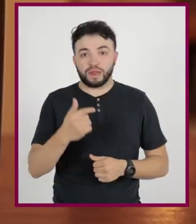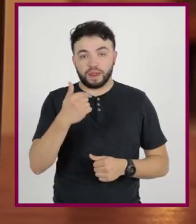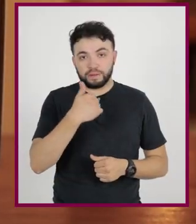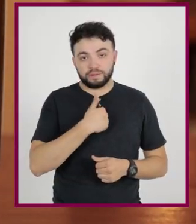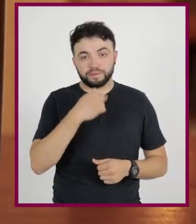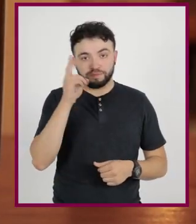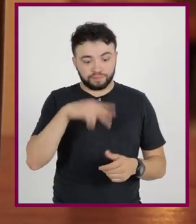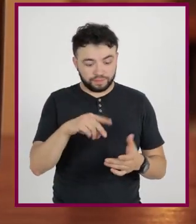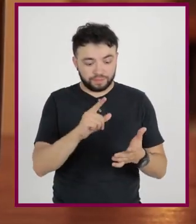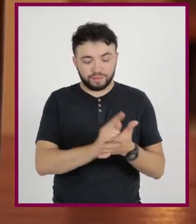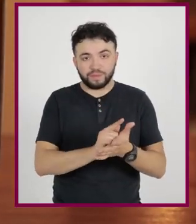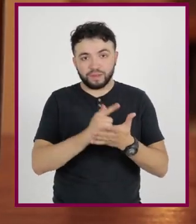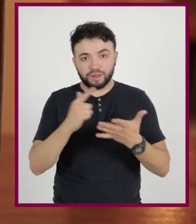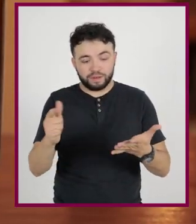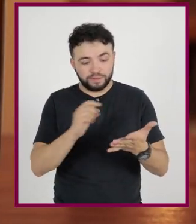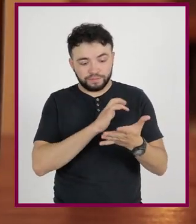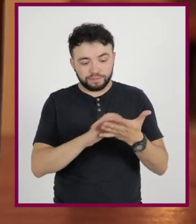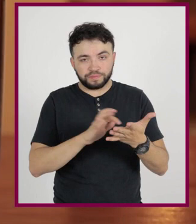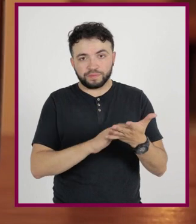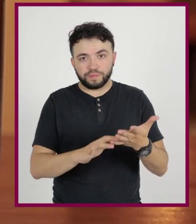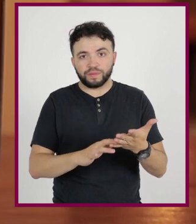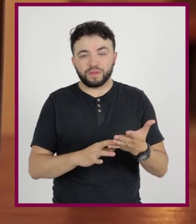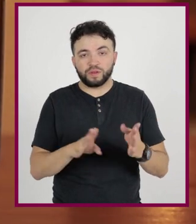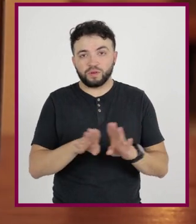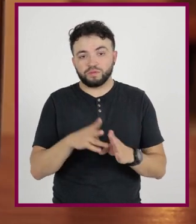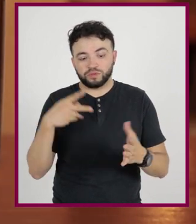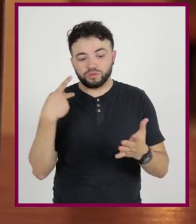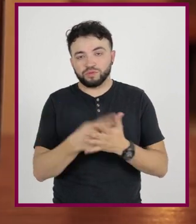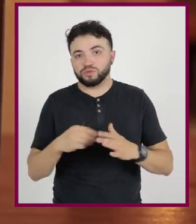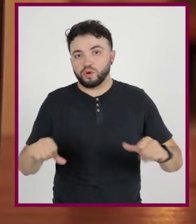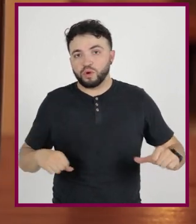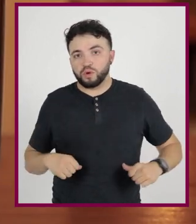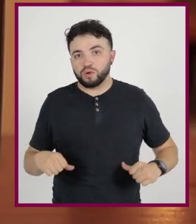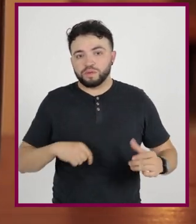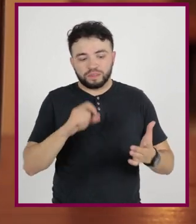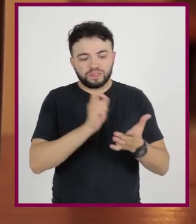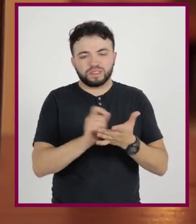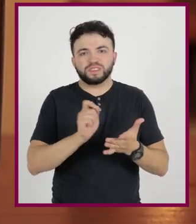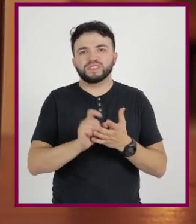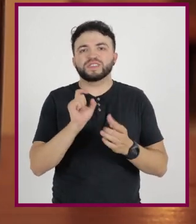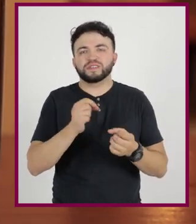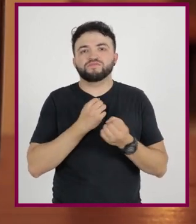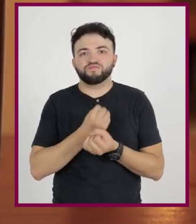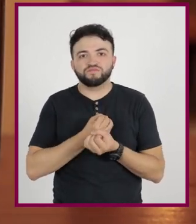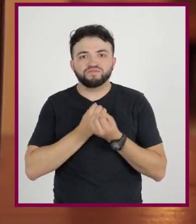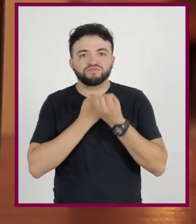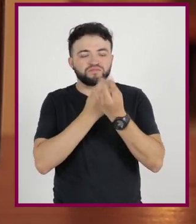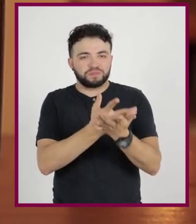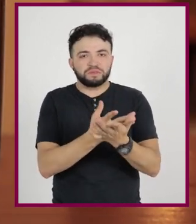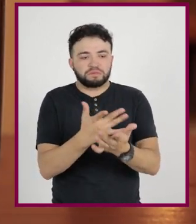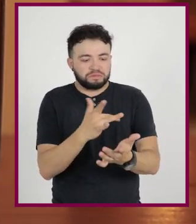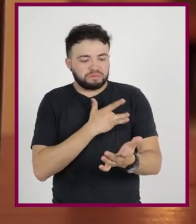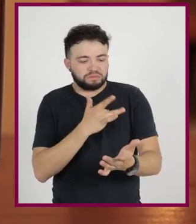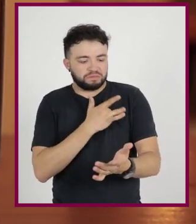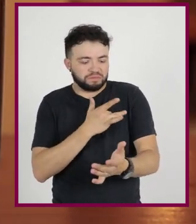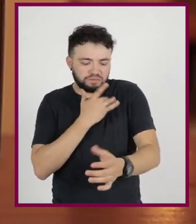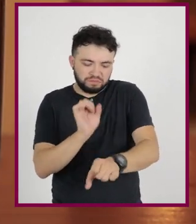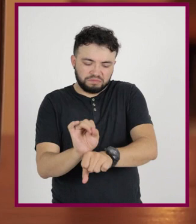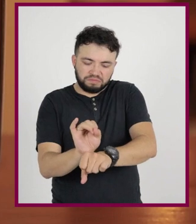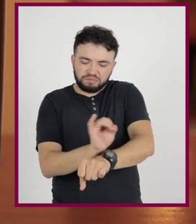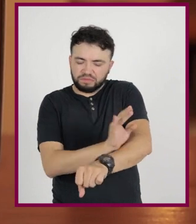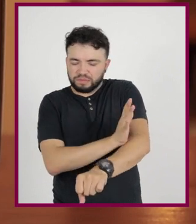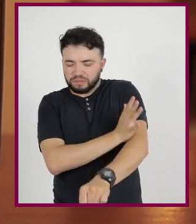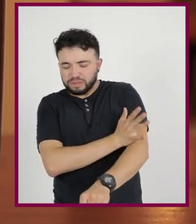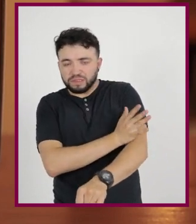Para mí una obra literaria pues es una obra o un escrito que exprese pues